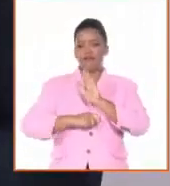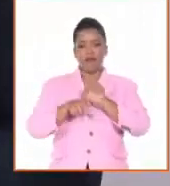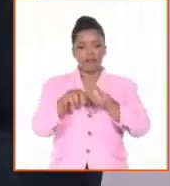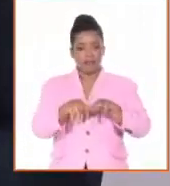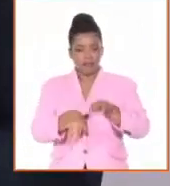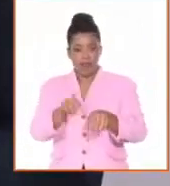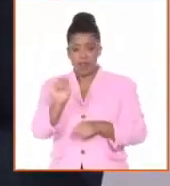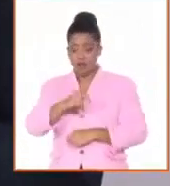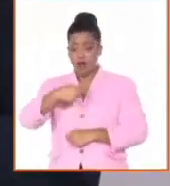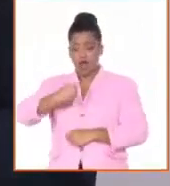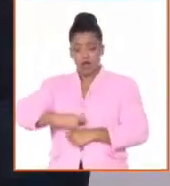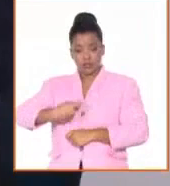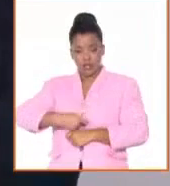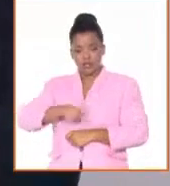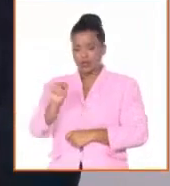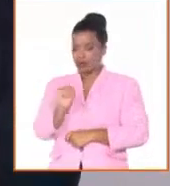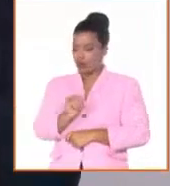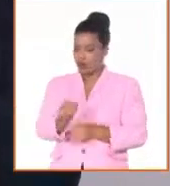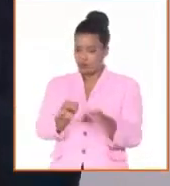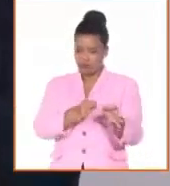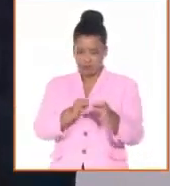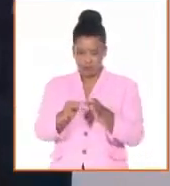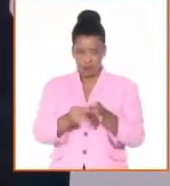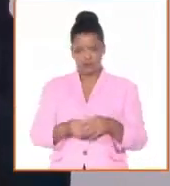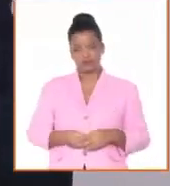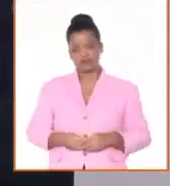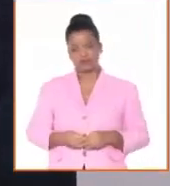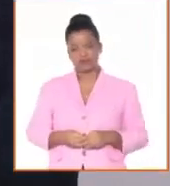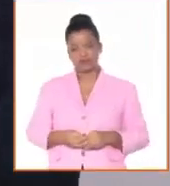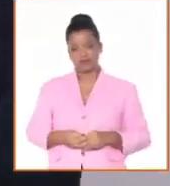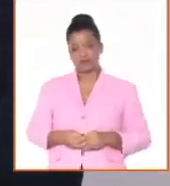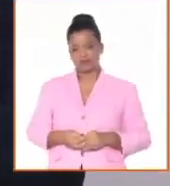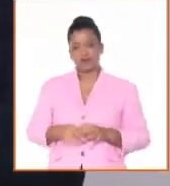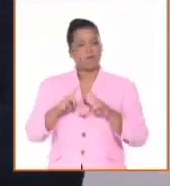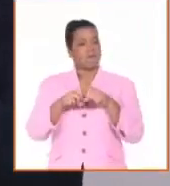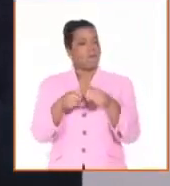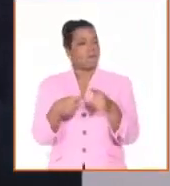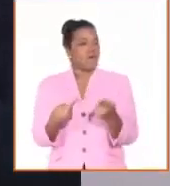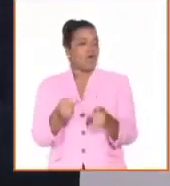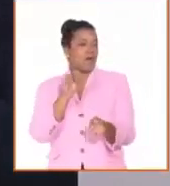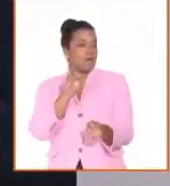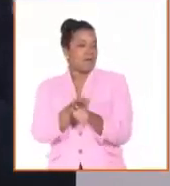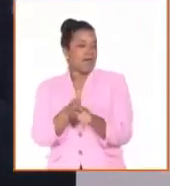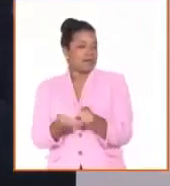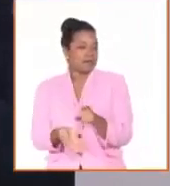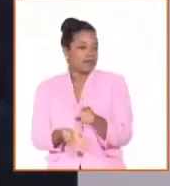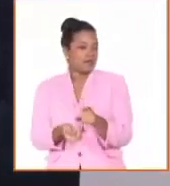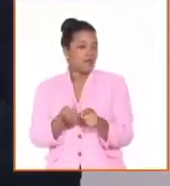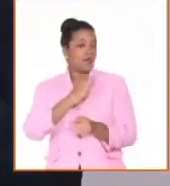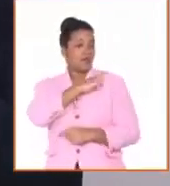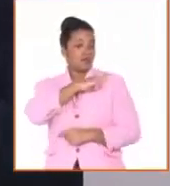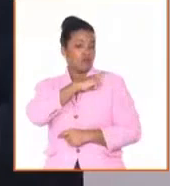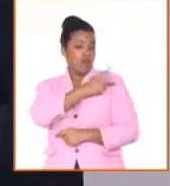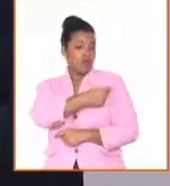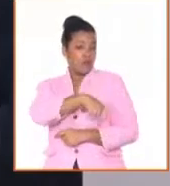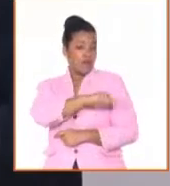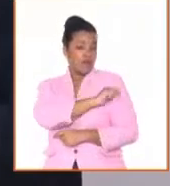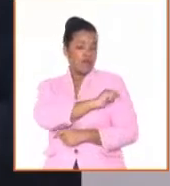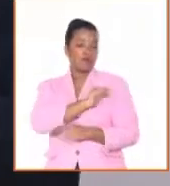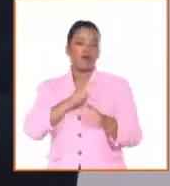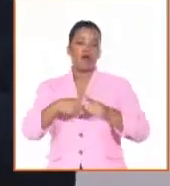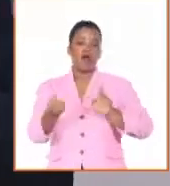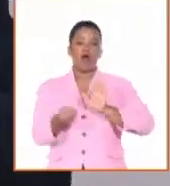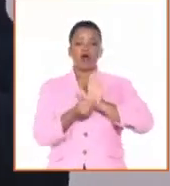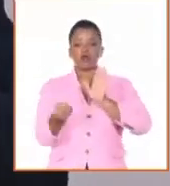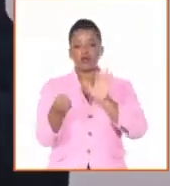los notarios de nuestro país Por qué se empezó la firma por los funcionarios públicos porque son los que autorizan